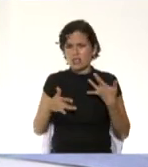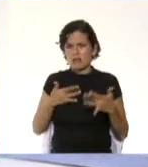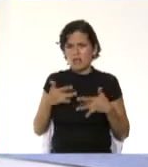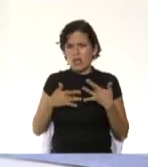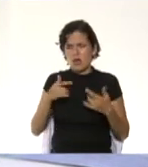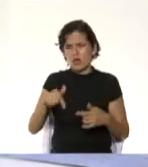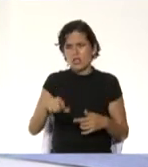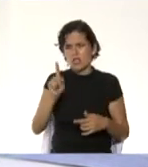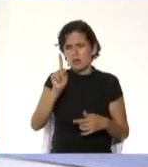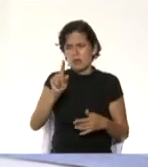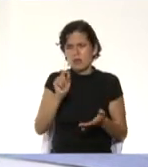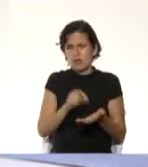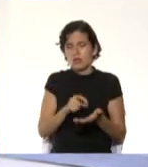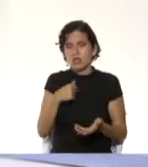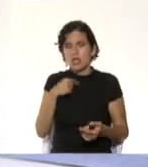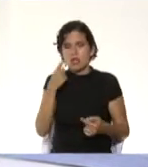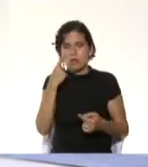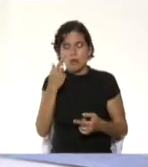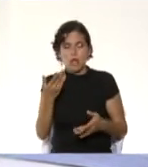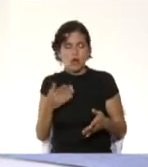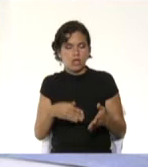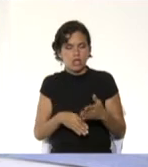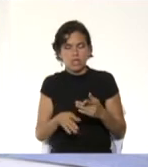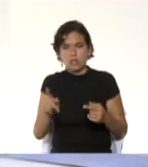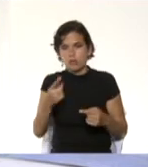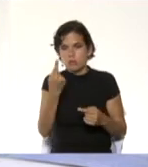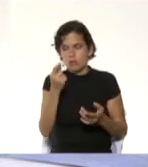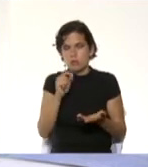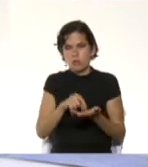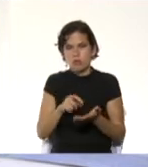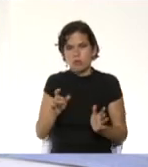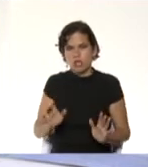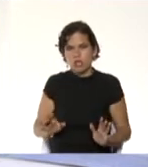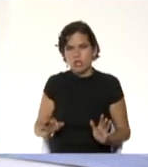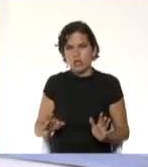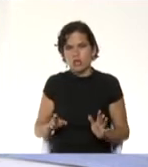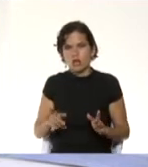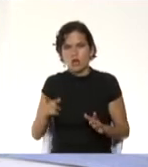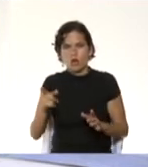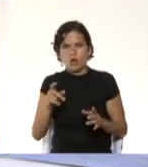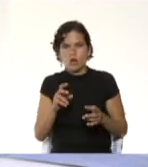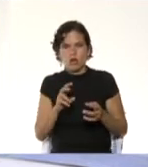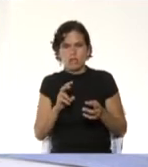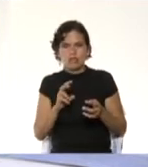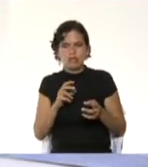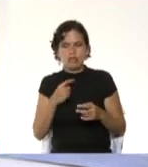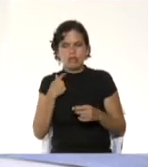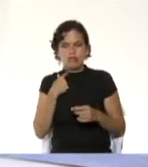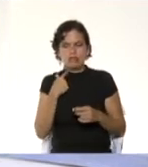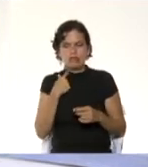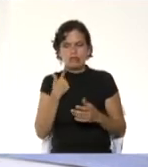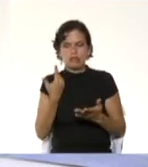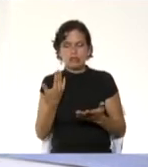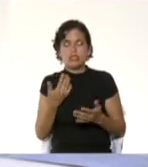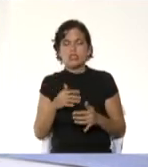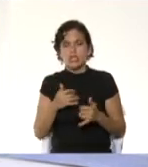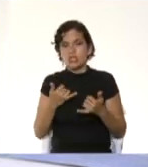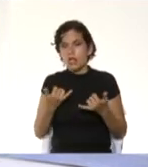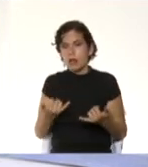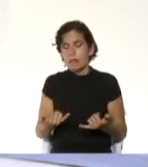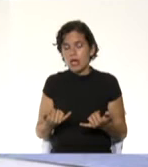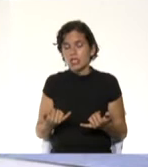primer momento. Y veo que salgo en ese primer momento, digamos que con unas asignaturas aplazadas. Bueno, si